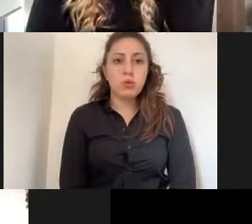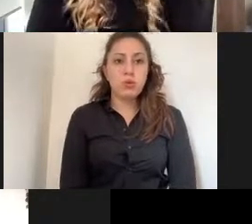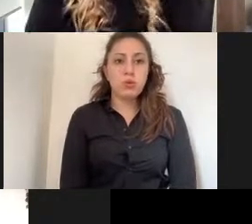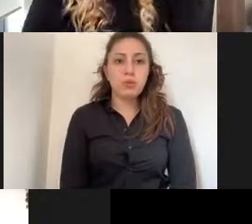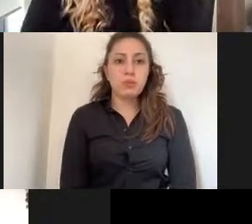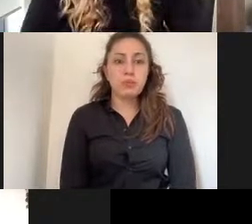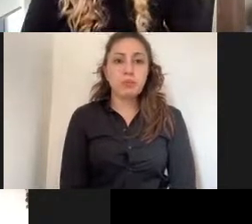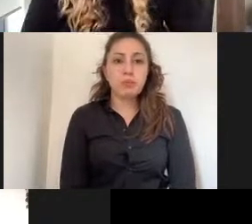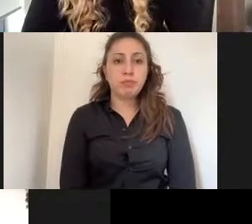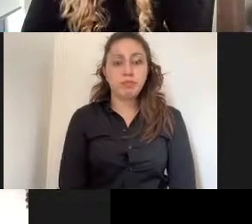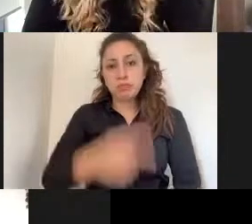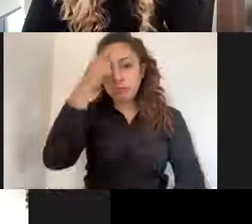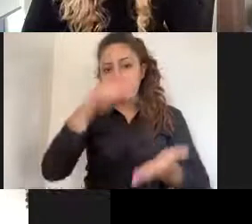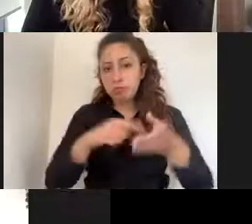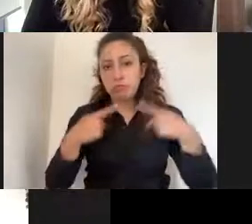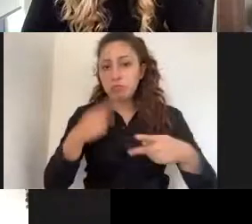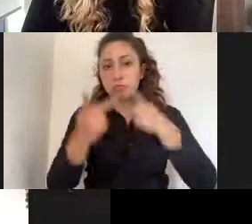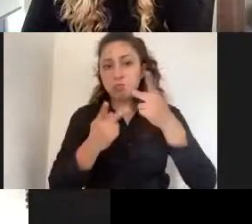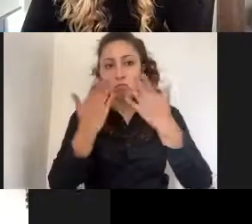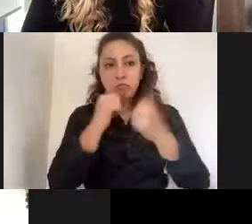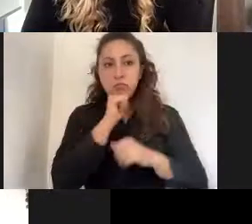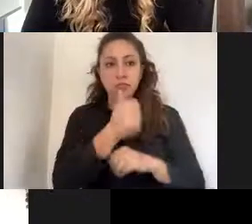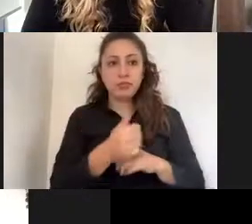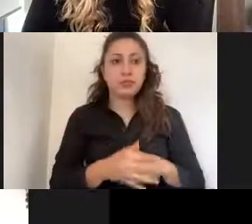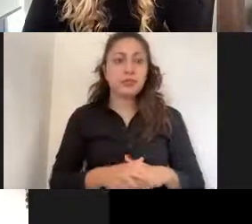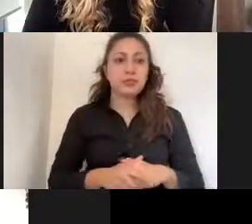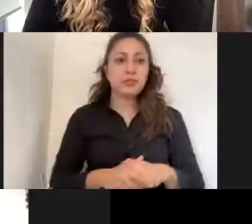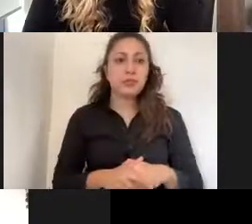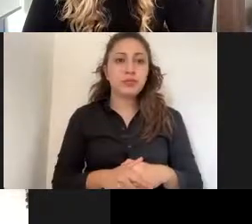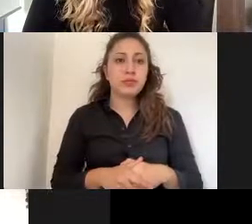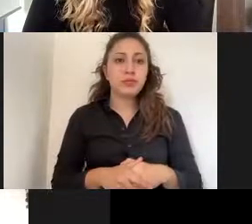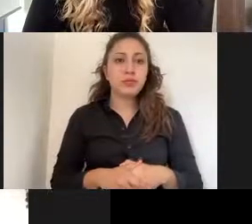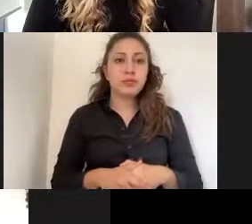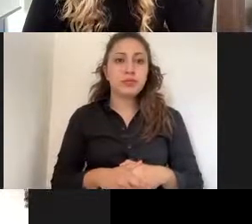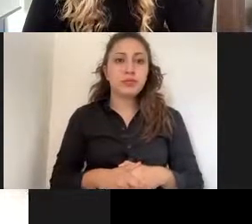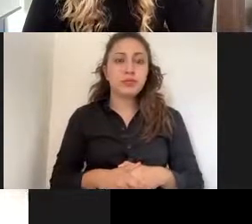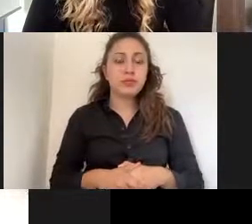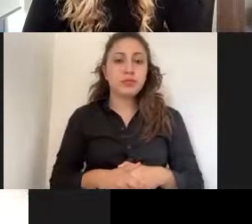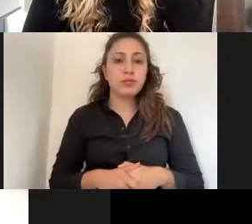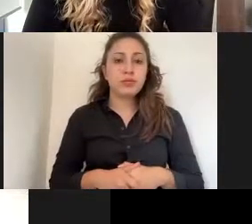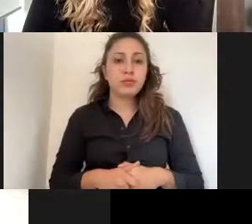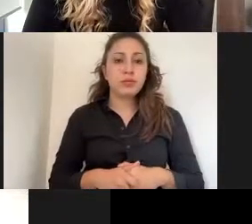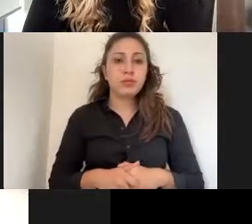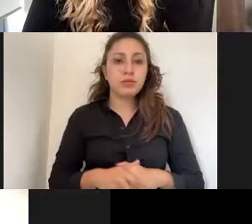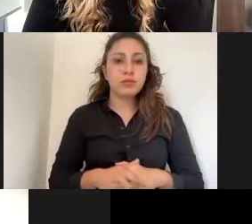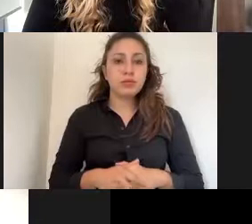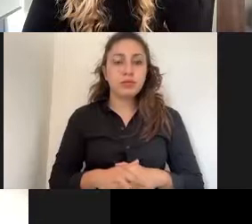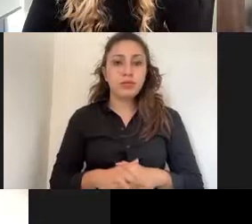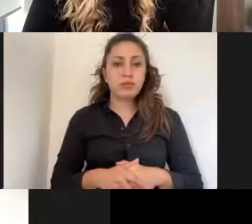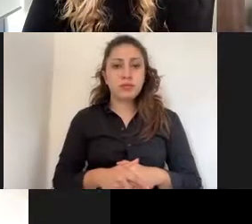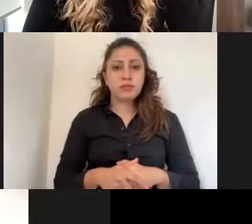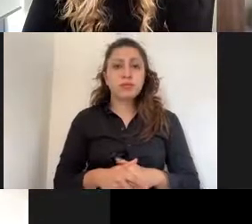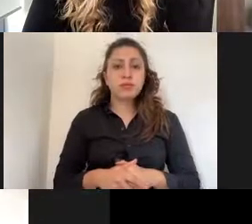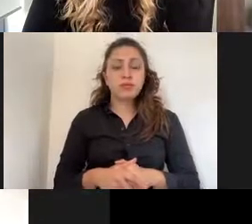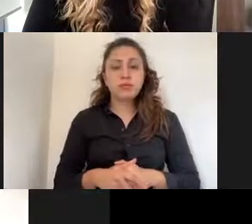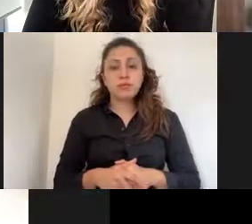Parece que no hay observaciones, presidente. Comentaré solamente algunos temas. Bien, esta